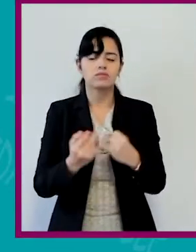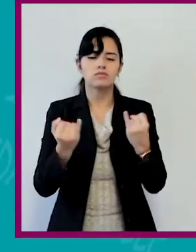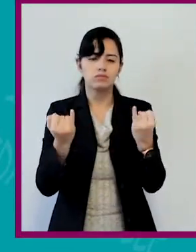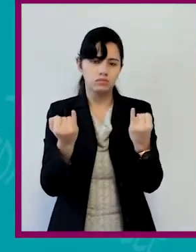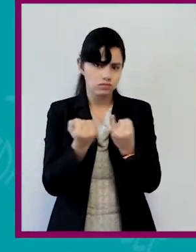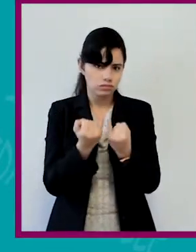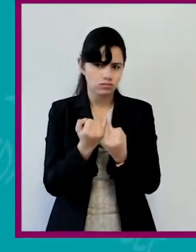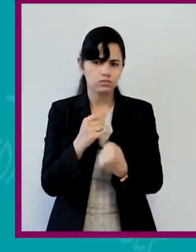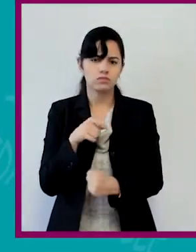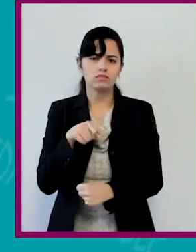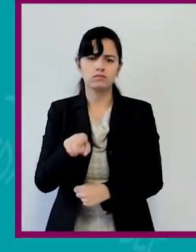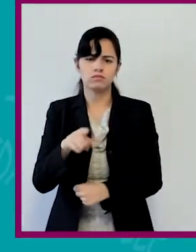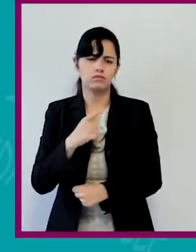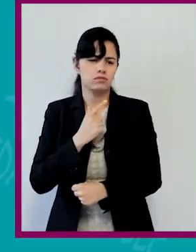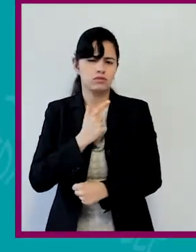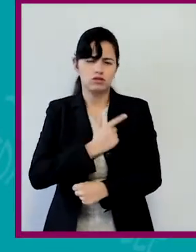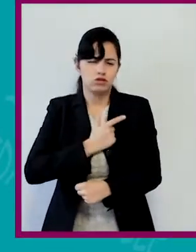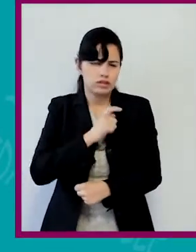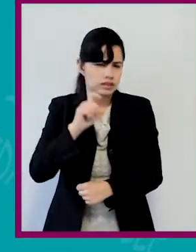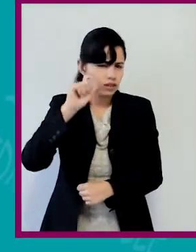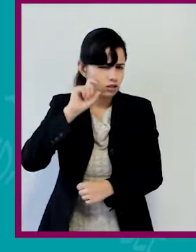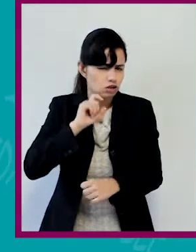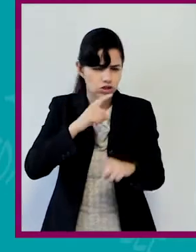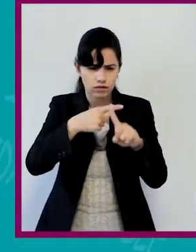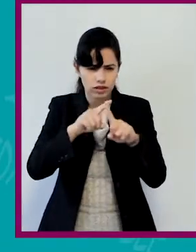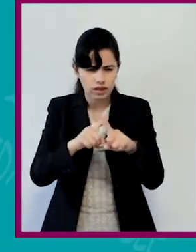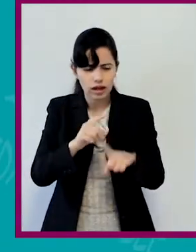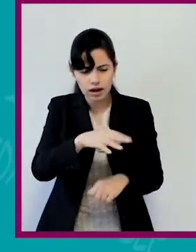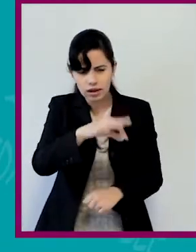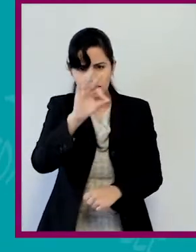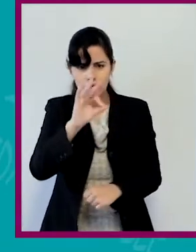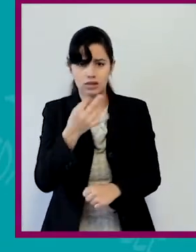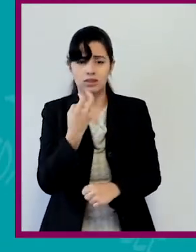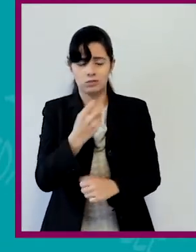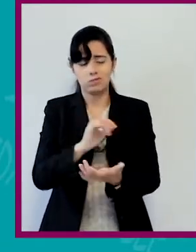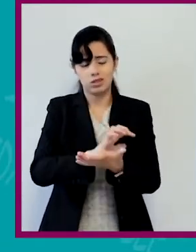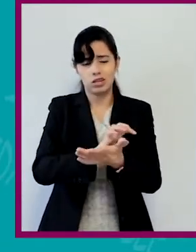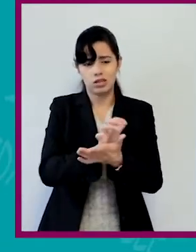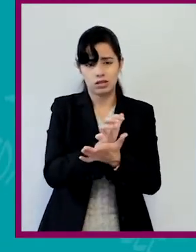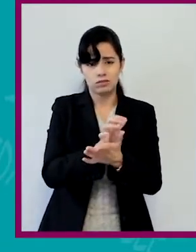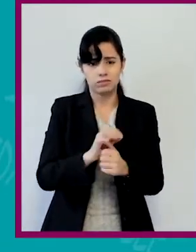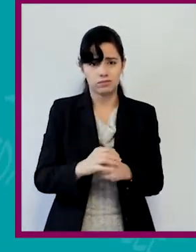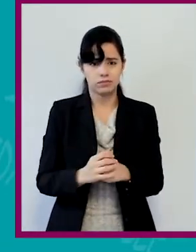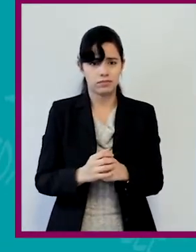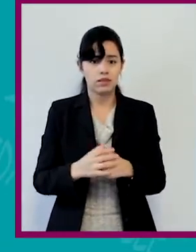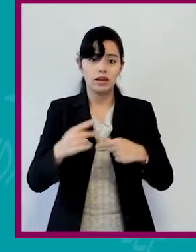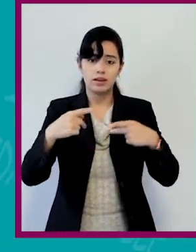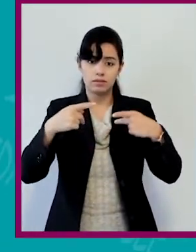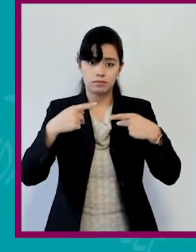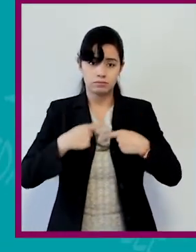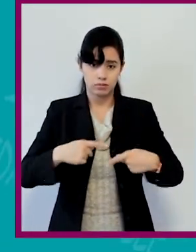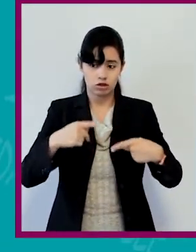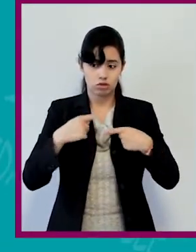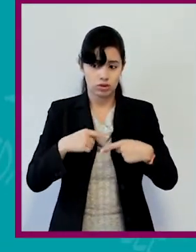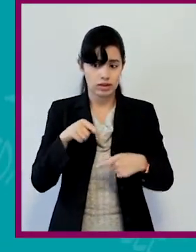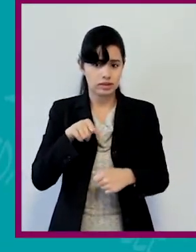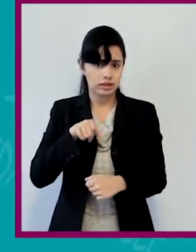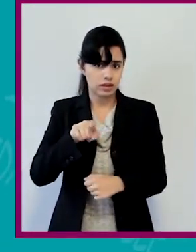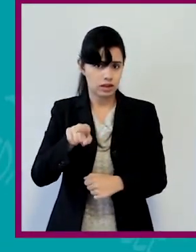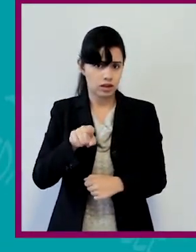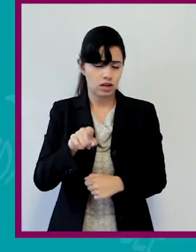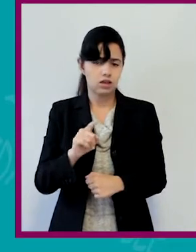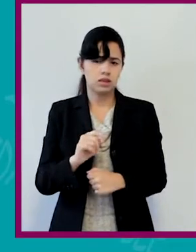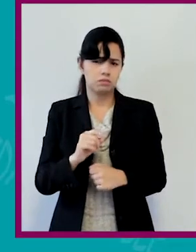muy importante de discriminación en nuestro país. Las personas no heterosexuales o de la diversidad